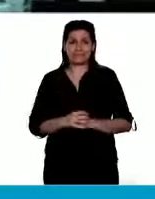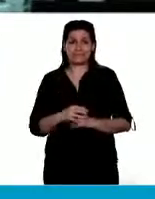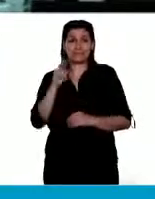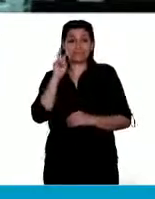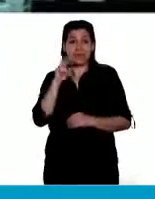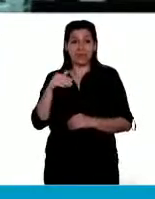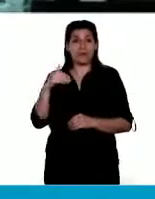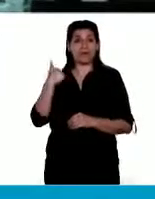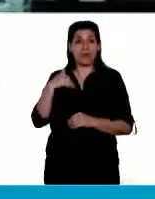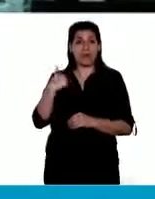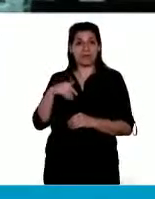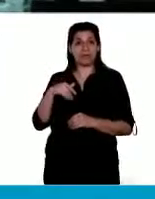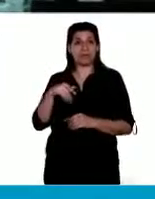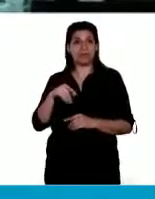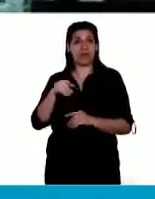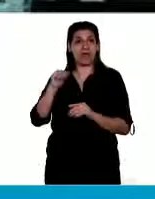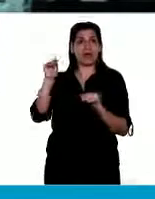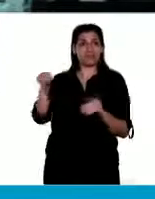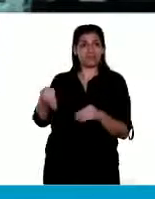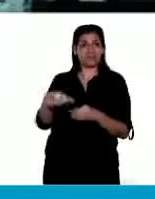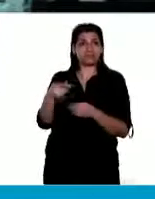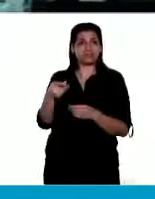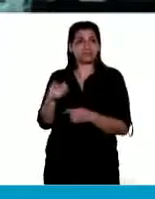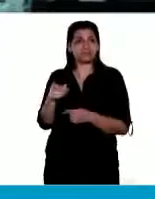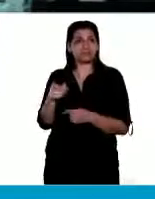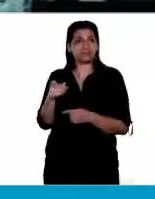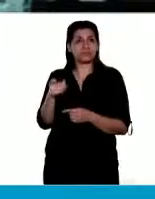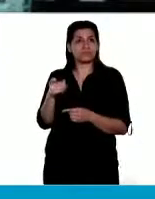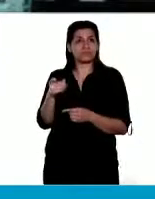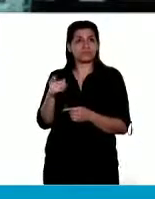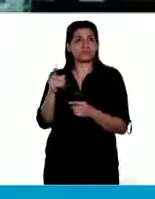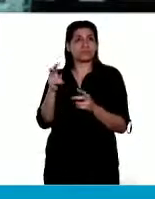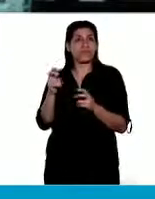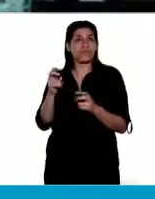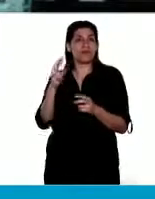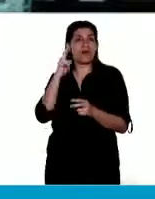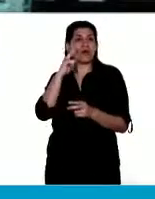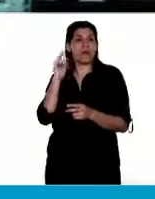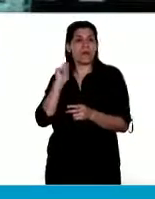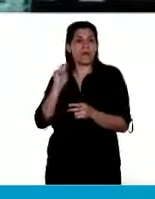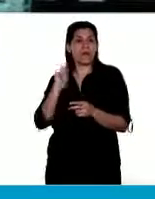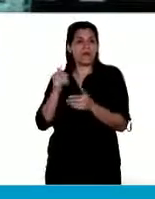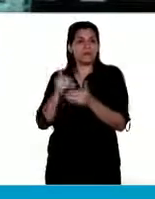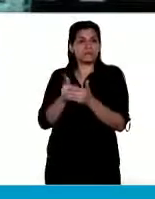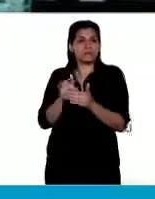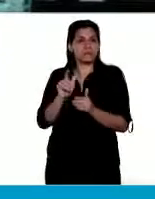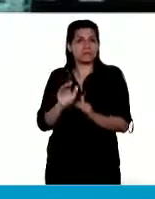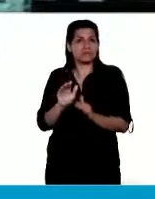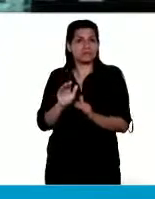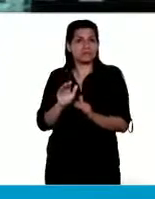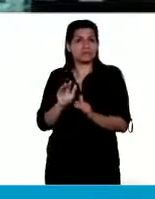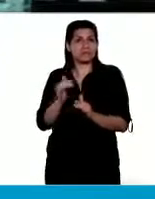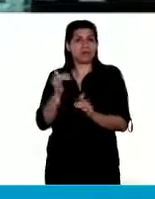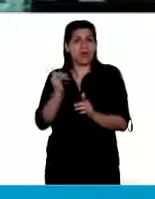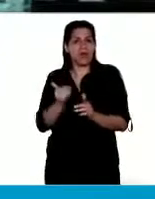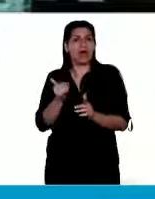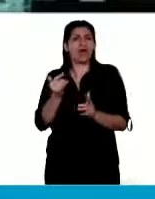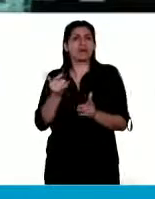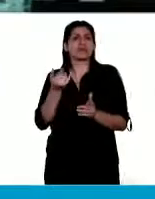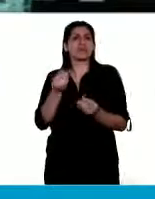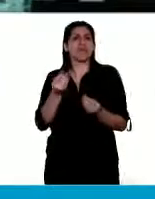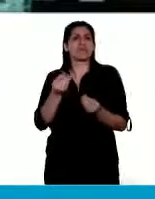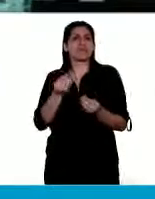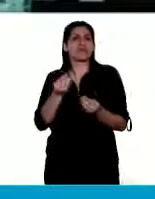devaluación absolutamente fabulosa en estos 9 meses, que impacta de lleno en la calidad de vida de